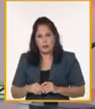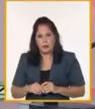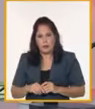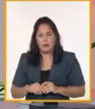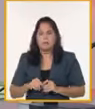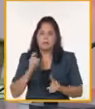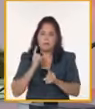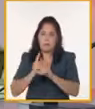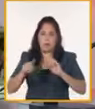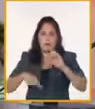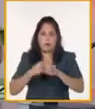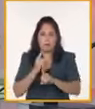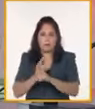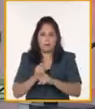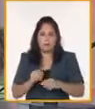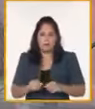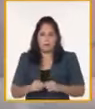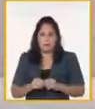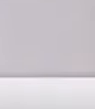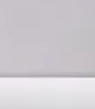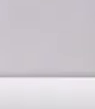nuevo encuentro en la mesa redonda